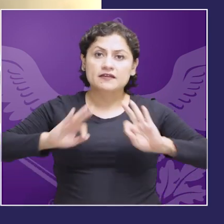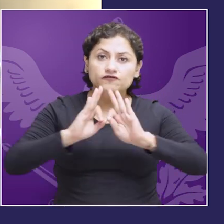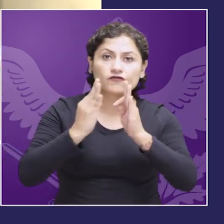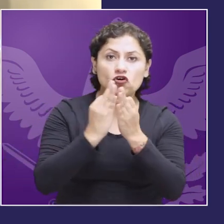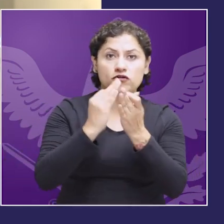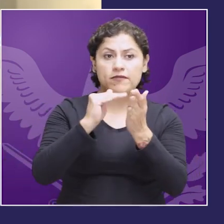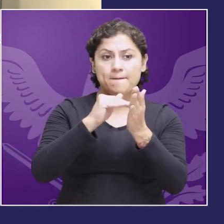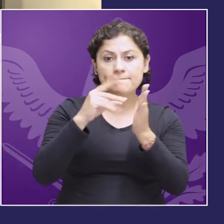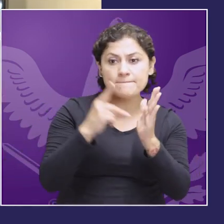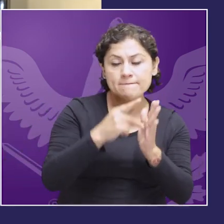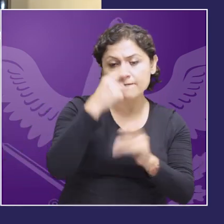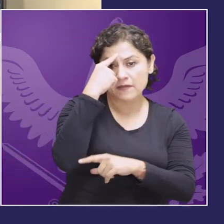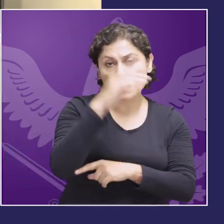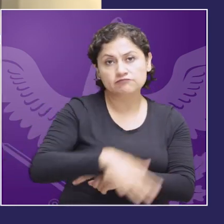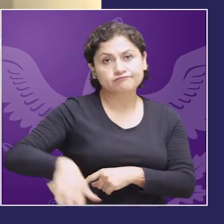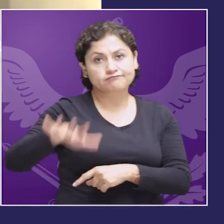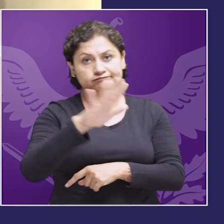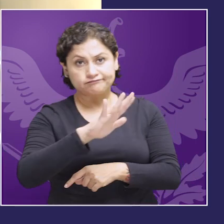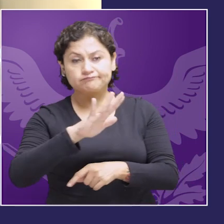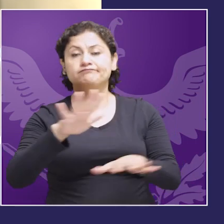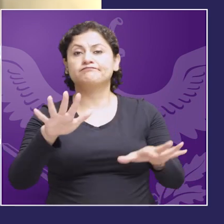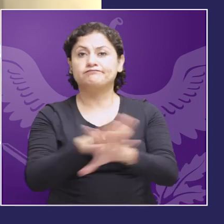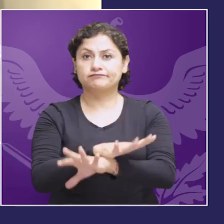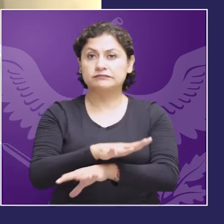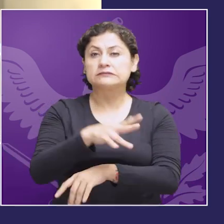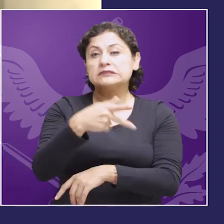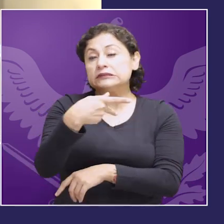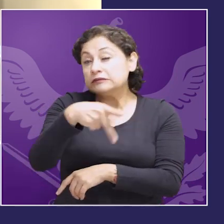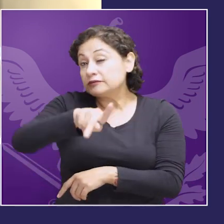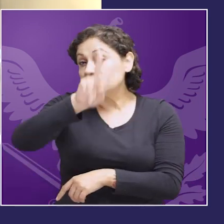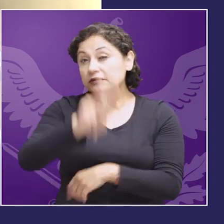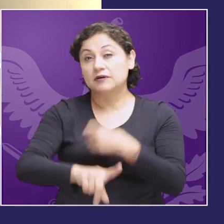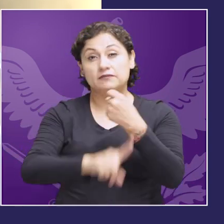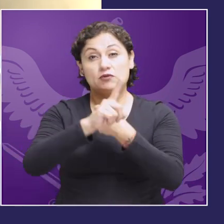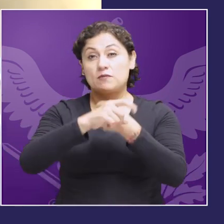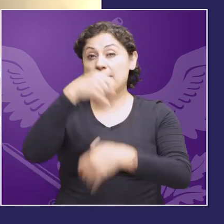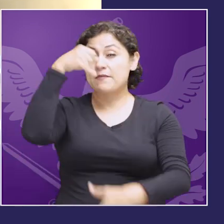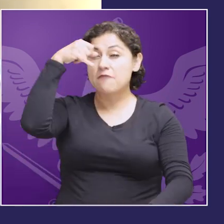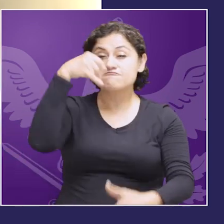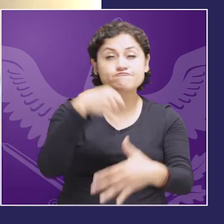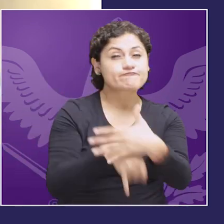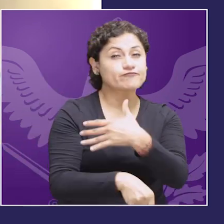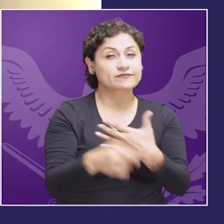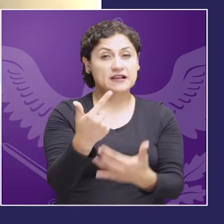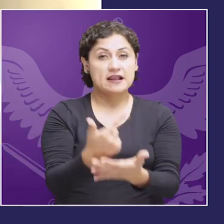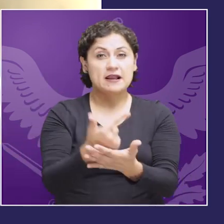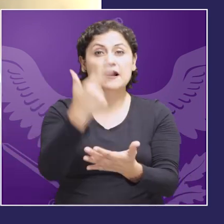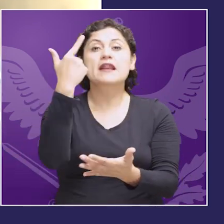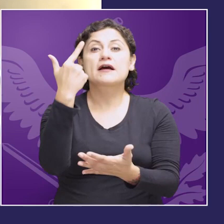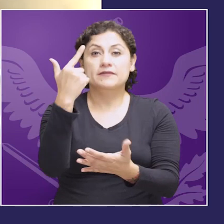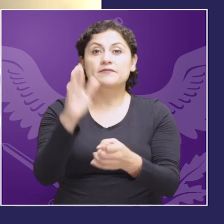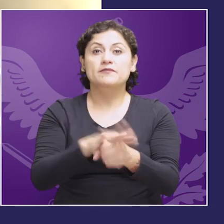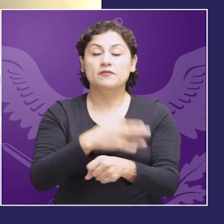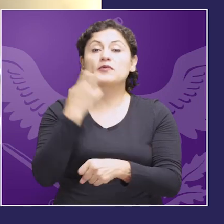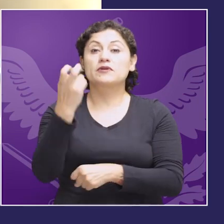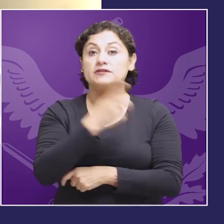y que algo impacta en esto, pero el problema es tan estructural y tan grave que